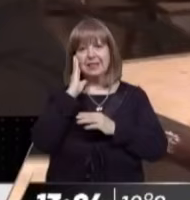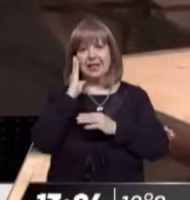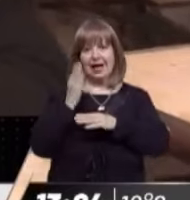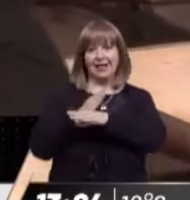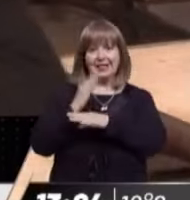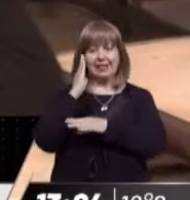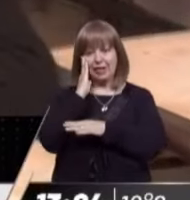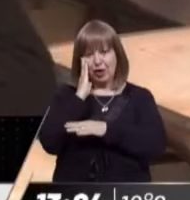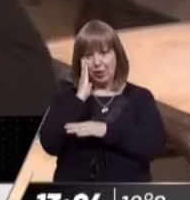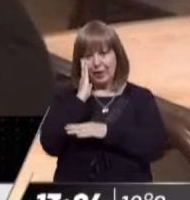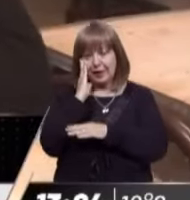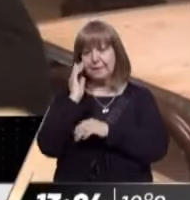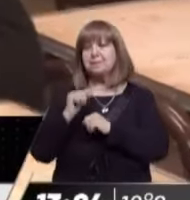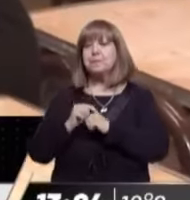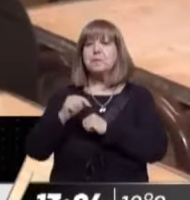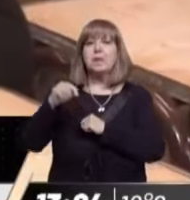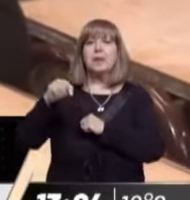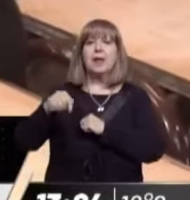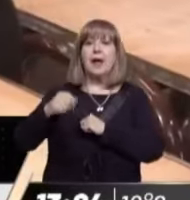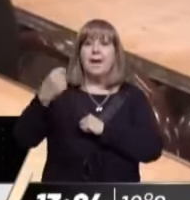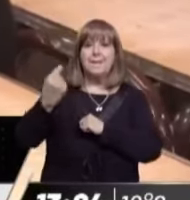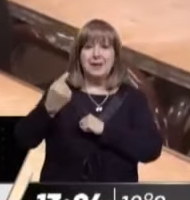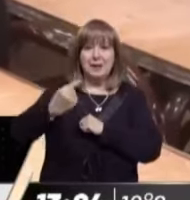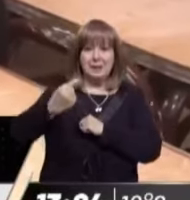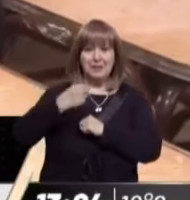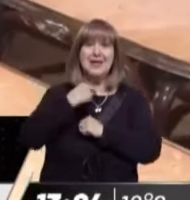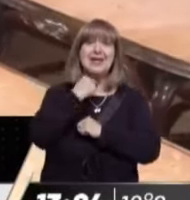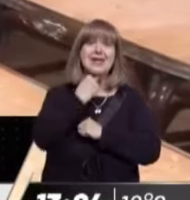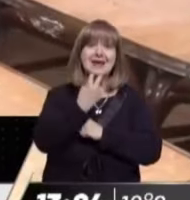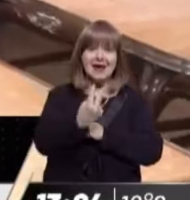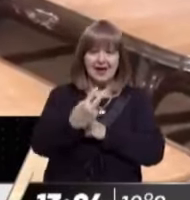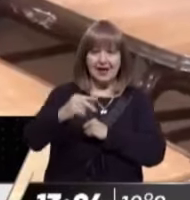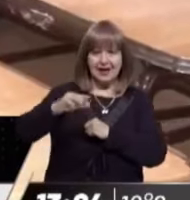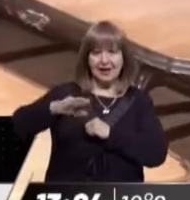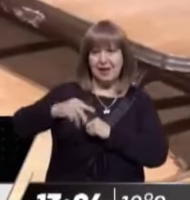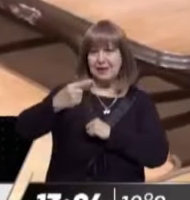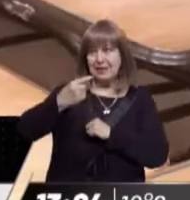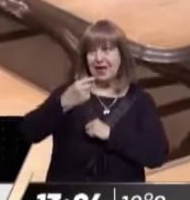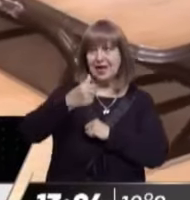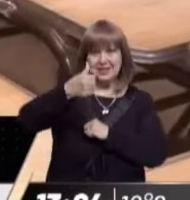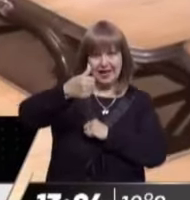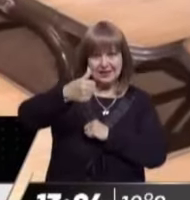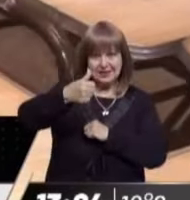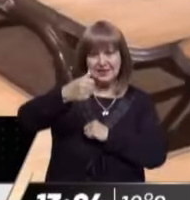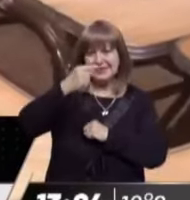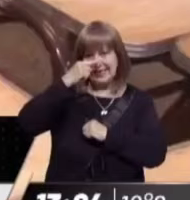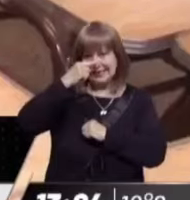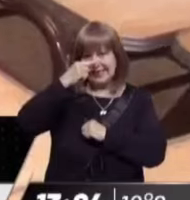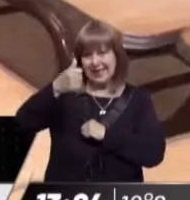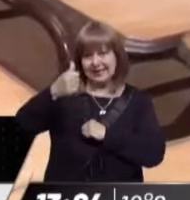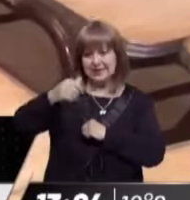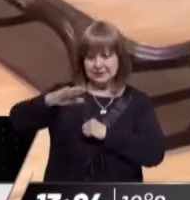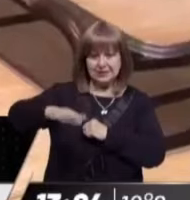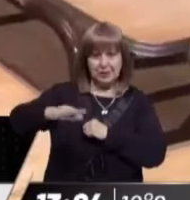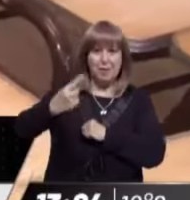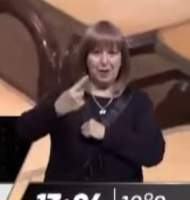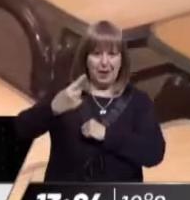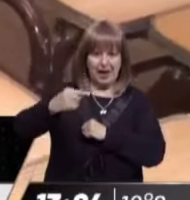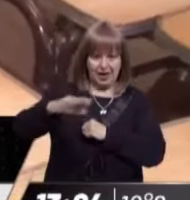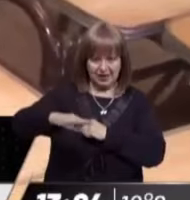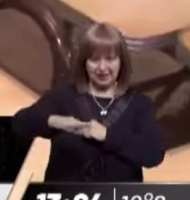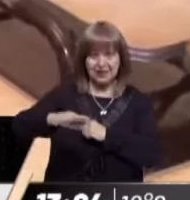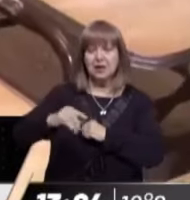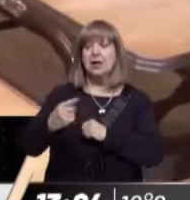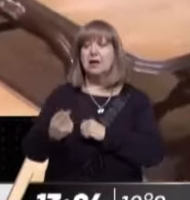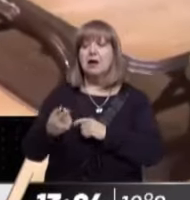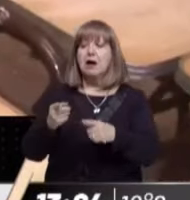está en primer grado y con los textos que le dan en la escuela también leemos, inventamos. Por ahí no hace falta lo material, pero sí la